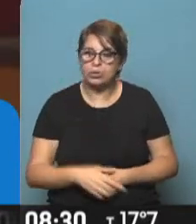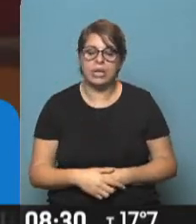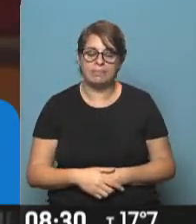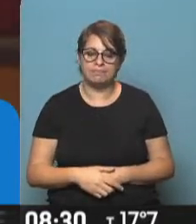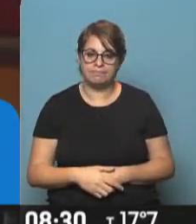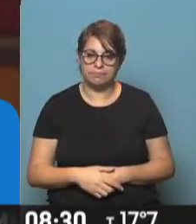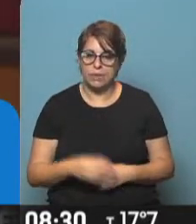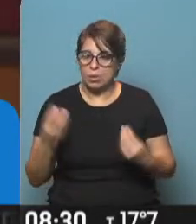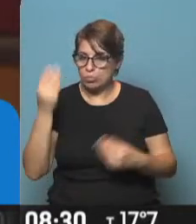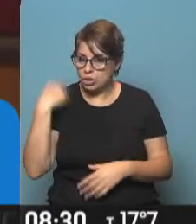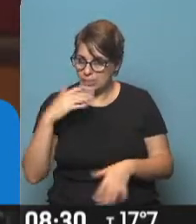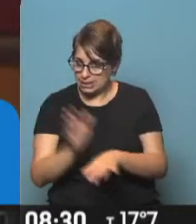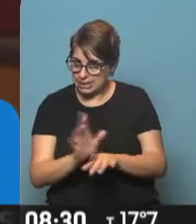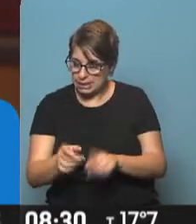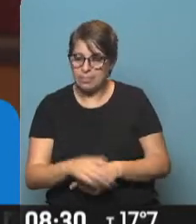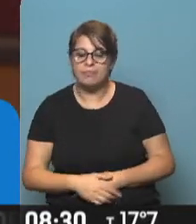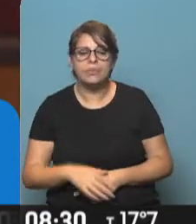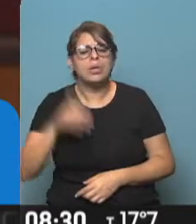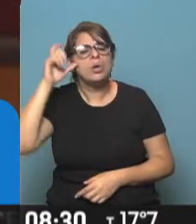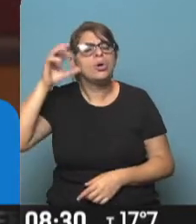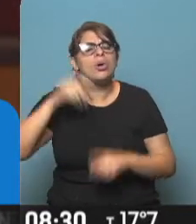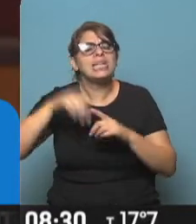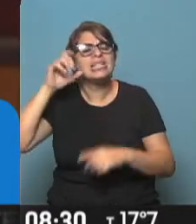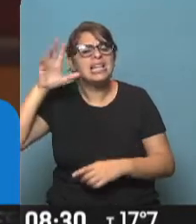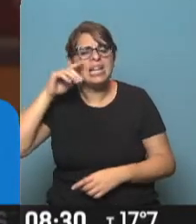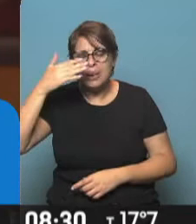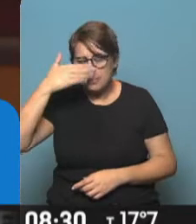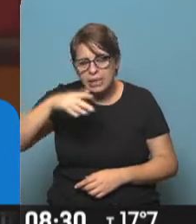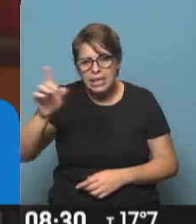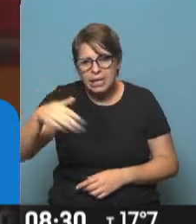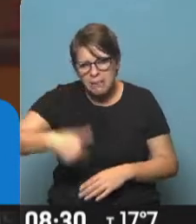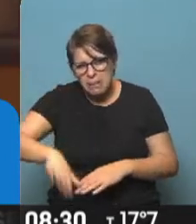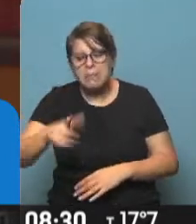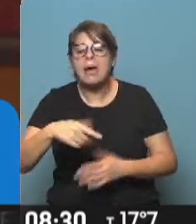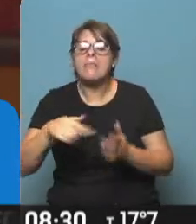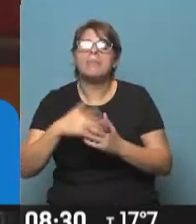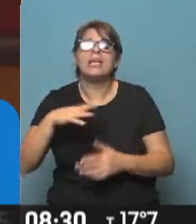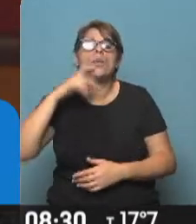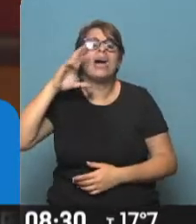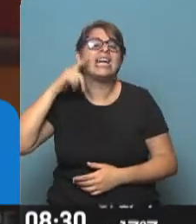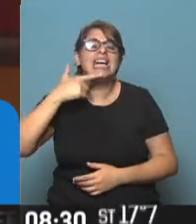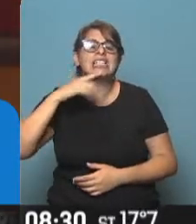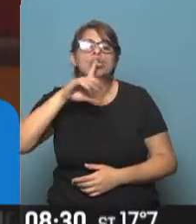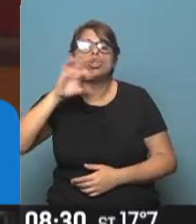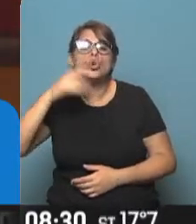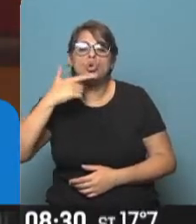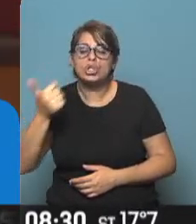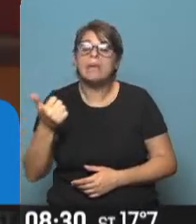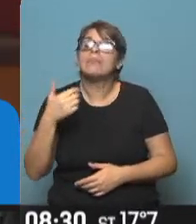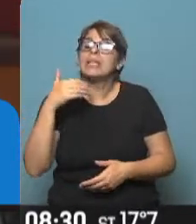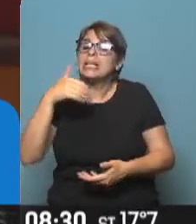muchas veces con el pse en realidad viene unos días más adelante pero vargas llosa integra un grupo